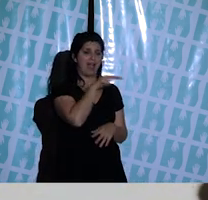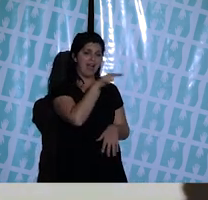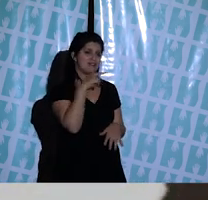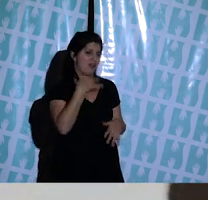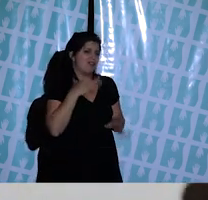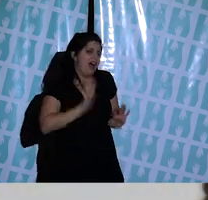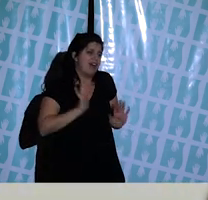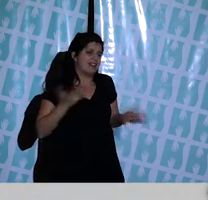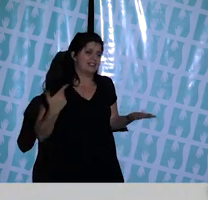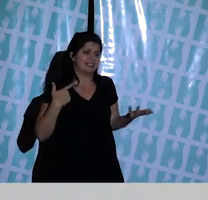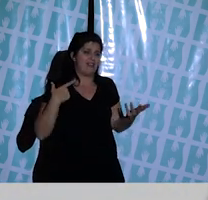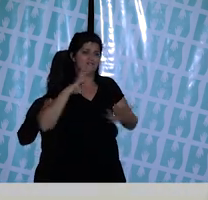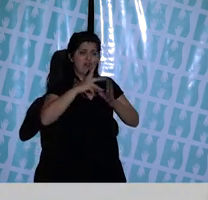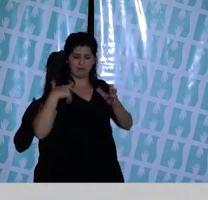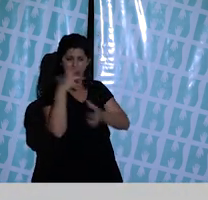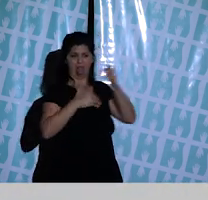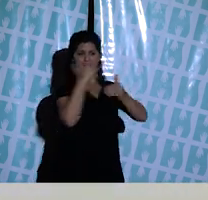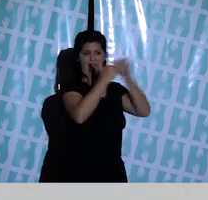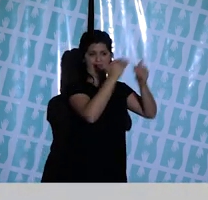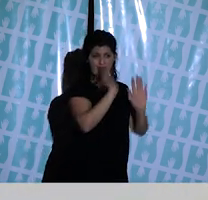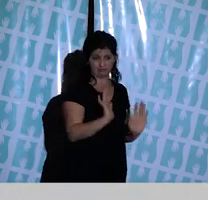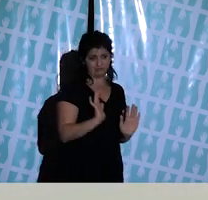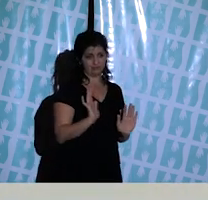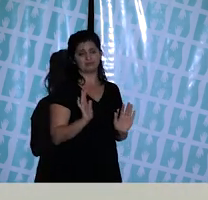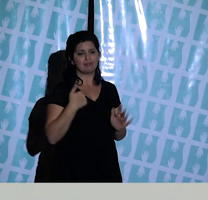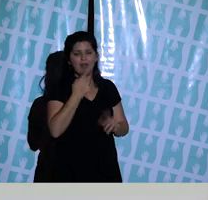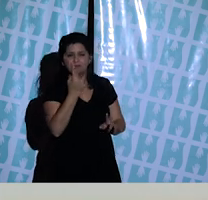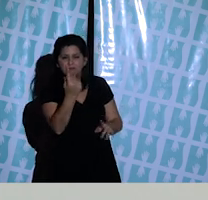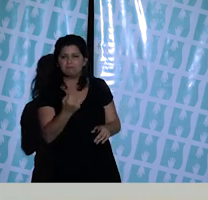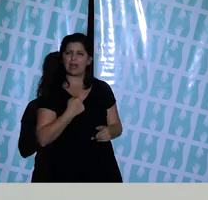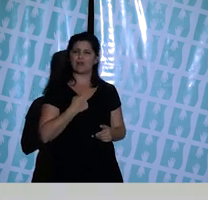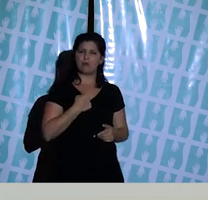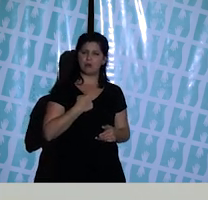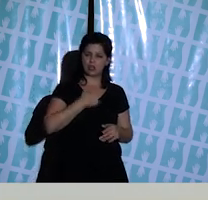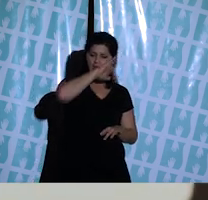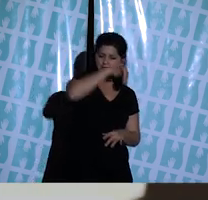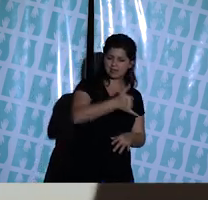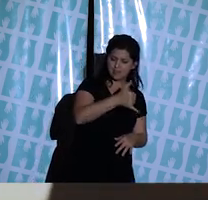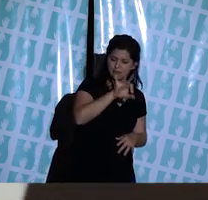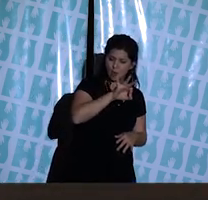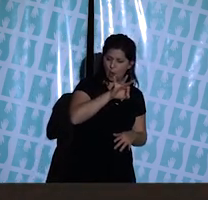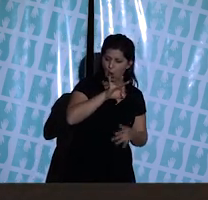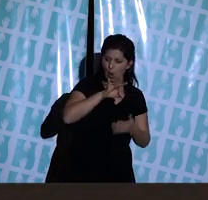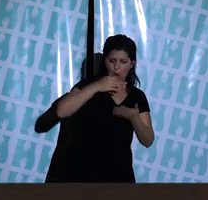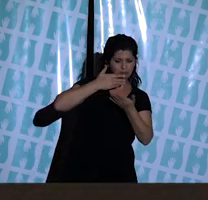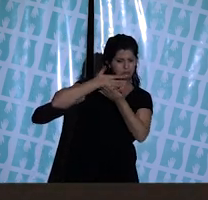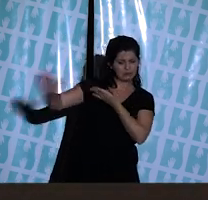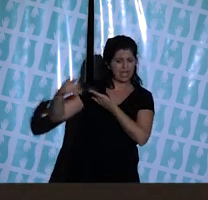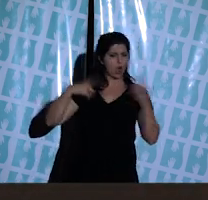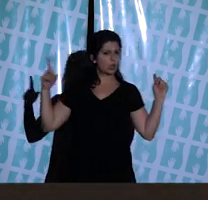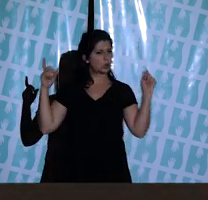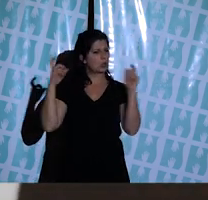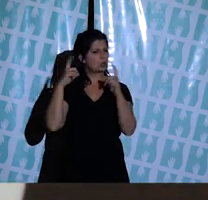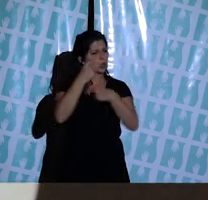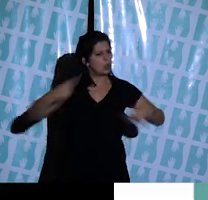tener nuestro funcionamiento. Entonces nos preguntamos, ¿aceptamos o rechazamos que las cosas malas nos pasen?